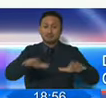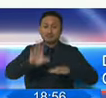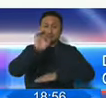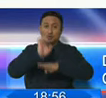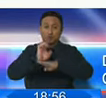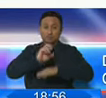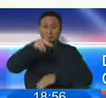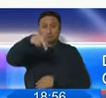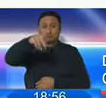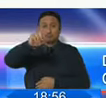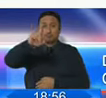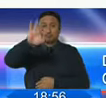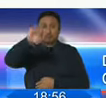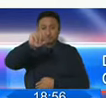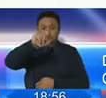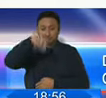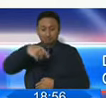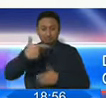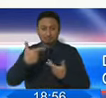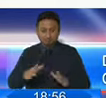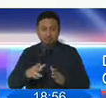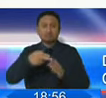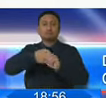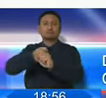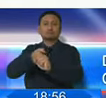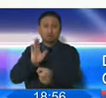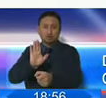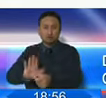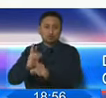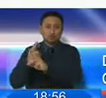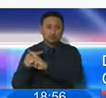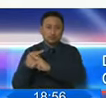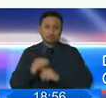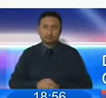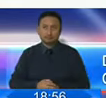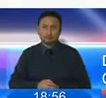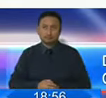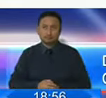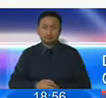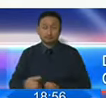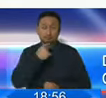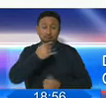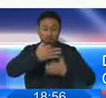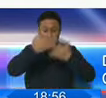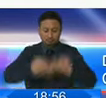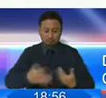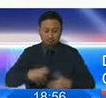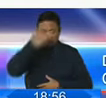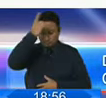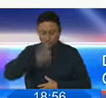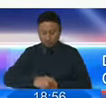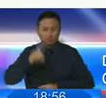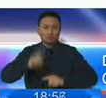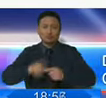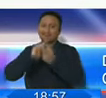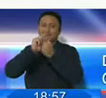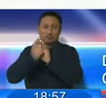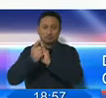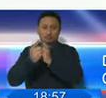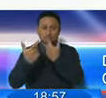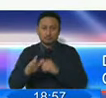Estado, Carlos Pollitt, atención, renunció a su cargo. Serrano confirmó que la decisión es irrevocable.